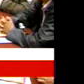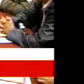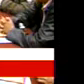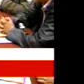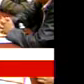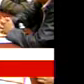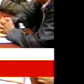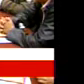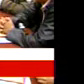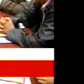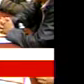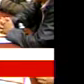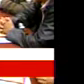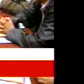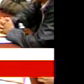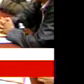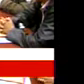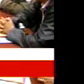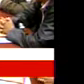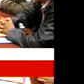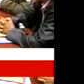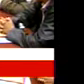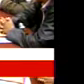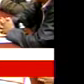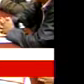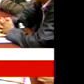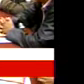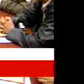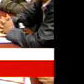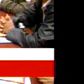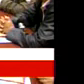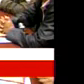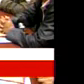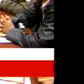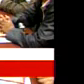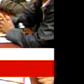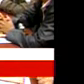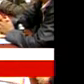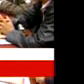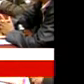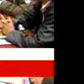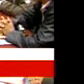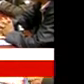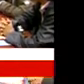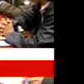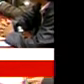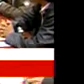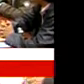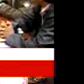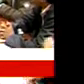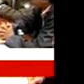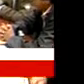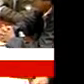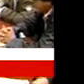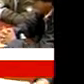y todas. Estamos encantadísimas de recibirlos en esta, su casa, la casa de todos los peruanos y peruanas,